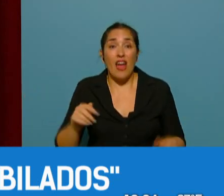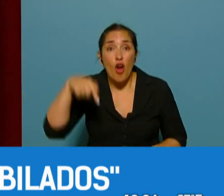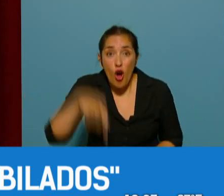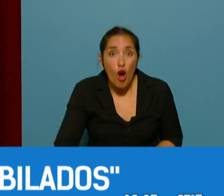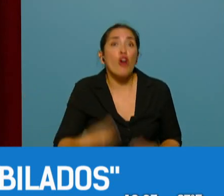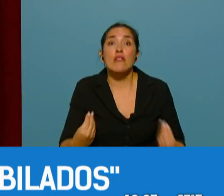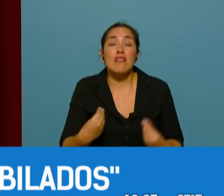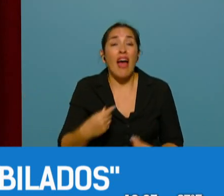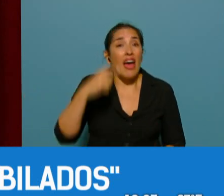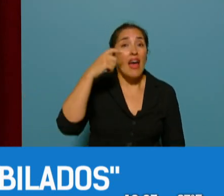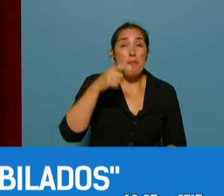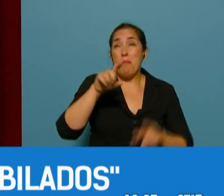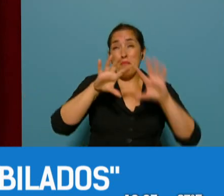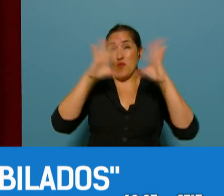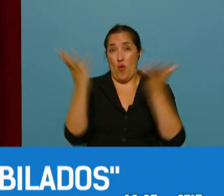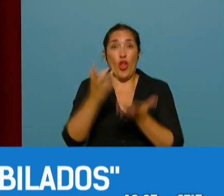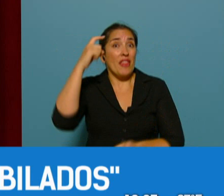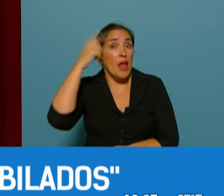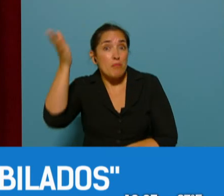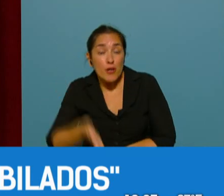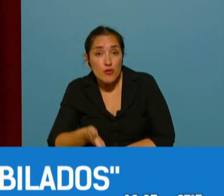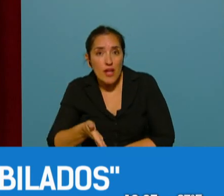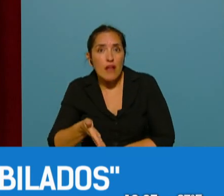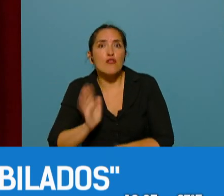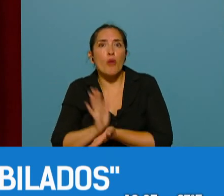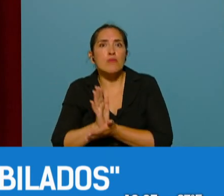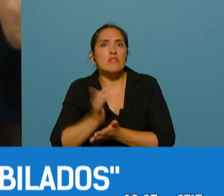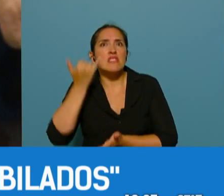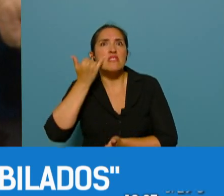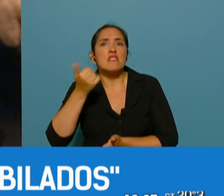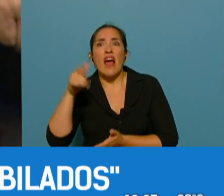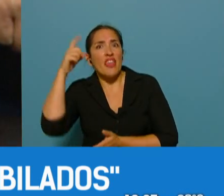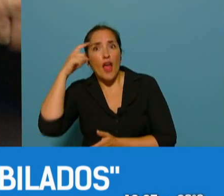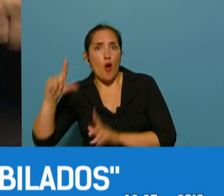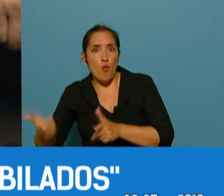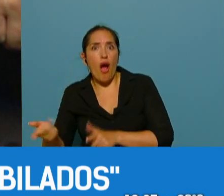el 10% de los países acapara el 90% de las vacunas existentes.